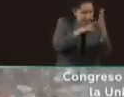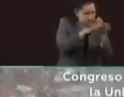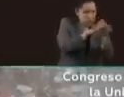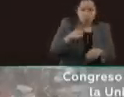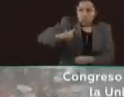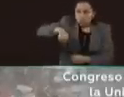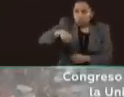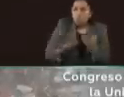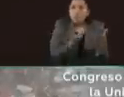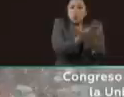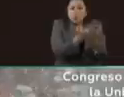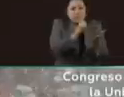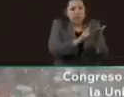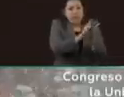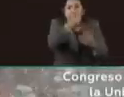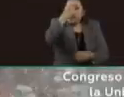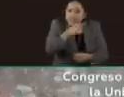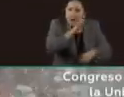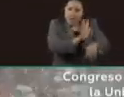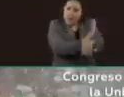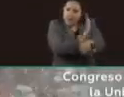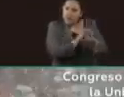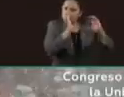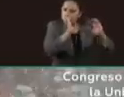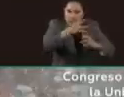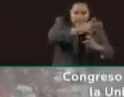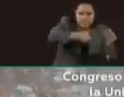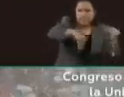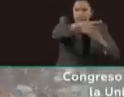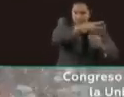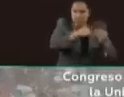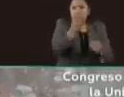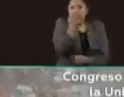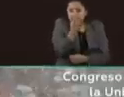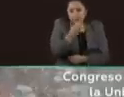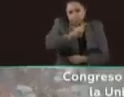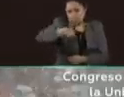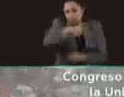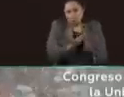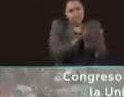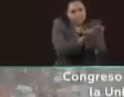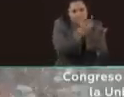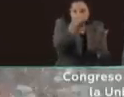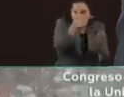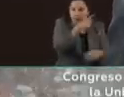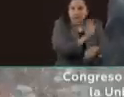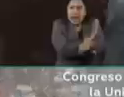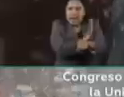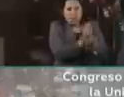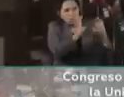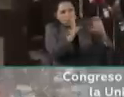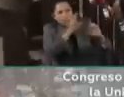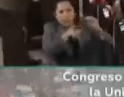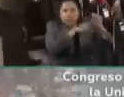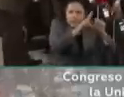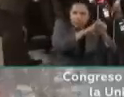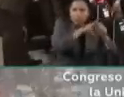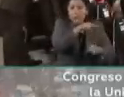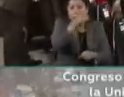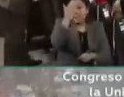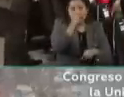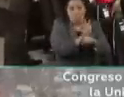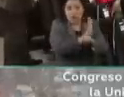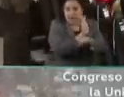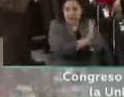renovables, la cual derivó en la creación de la Ley para el Aprovechamiento de Energías Renovables y el Financiamiento de la Transición Energética. Desde el año